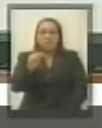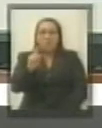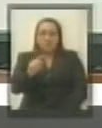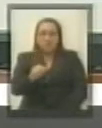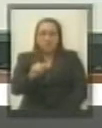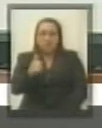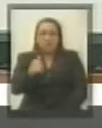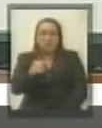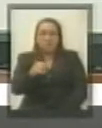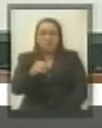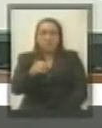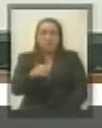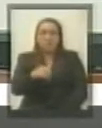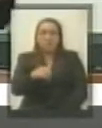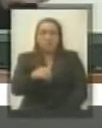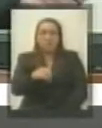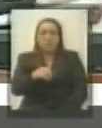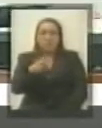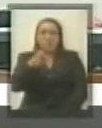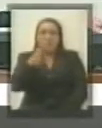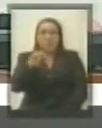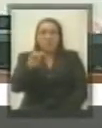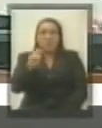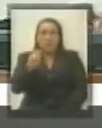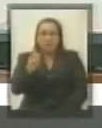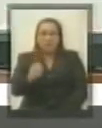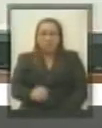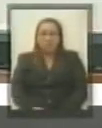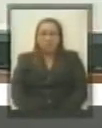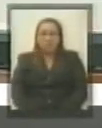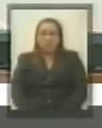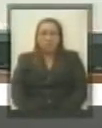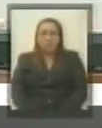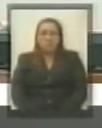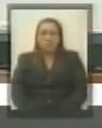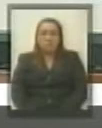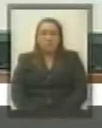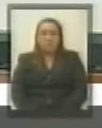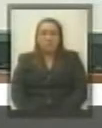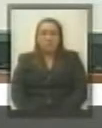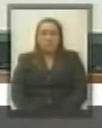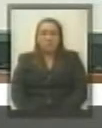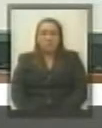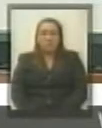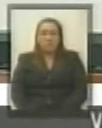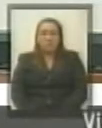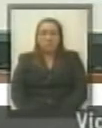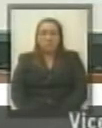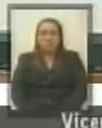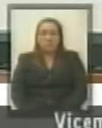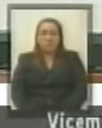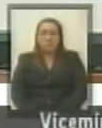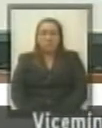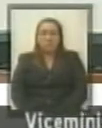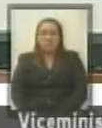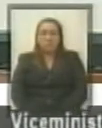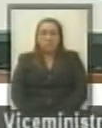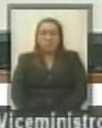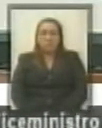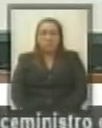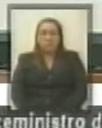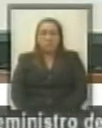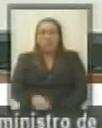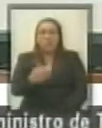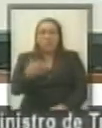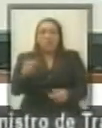señor Aldo Martín Prieto Barrera. Esa es la actividad que hasta la fecha